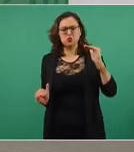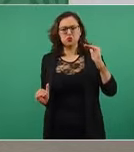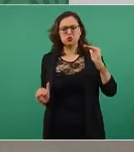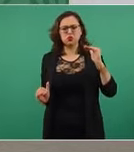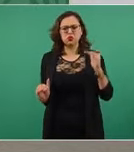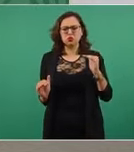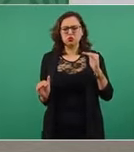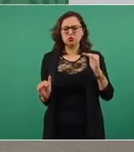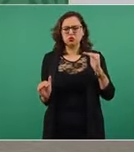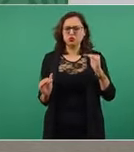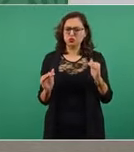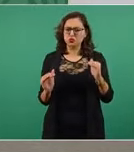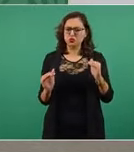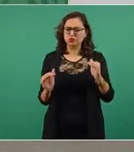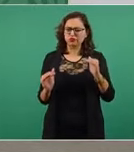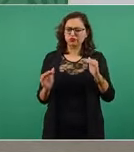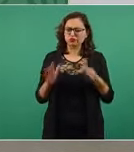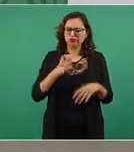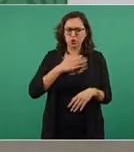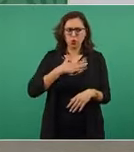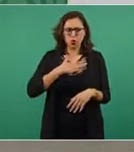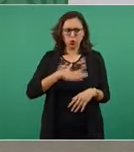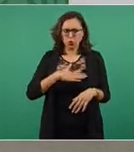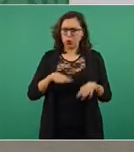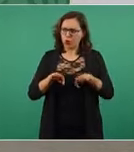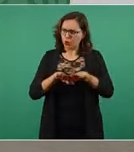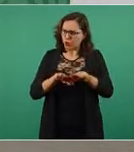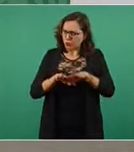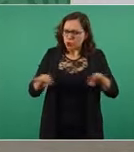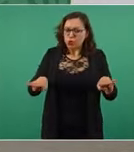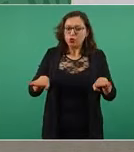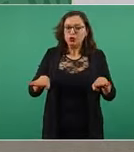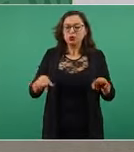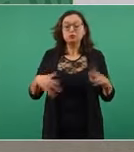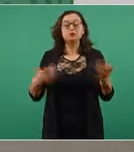hay más seguridad.